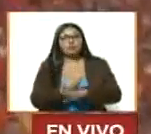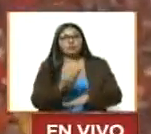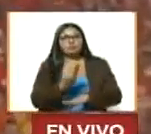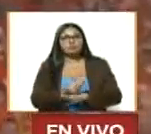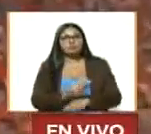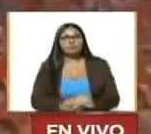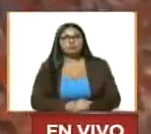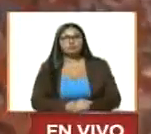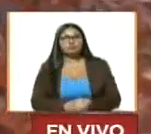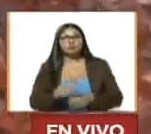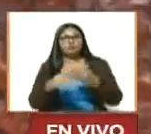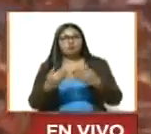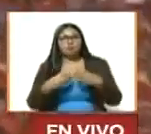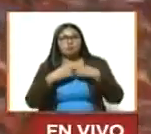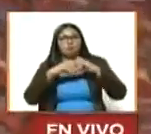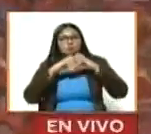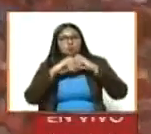te llevo en mi corazón.